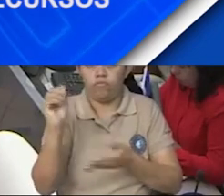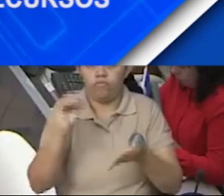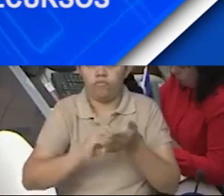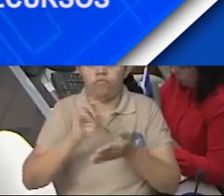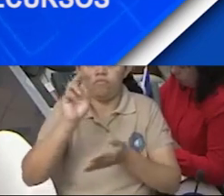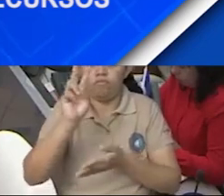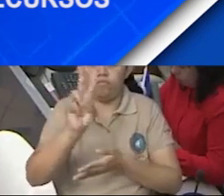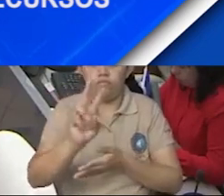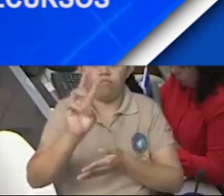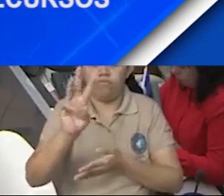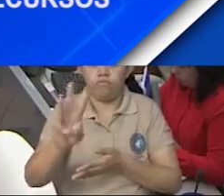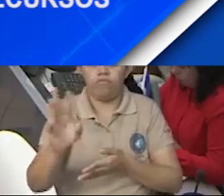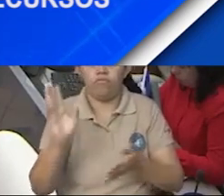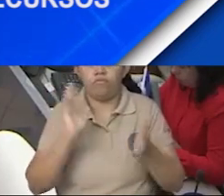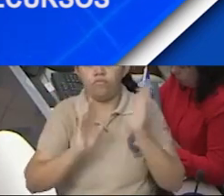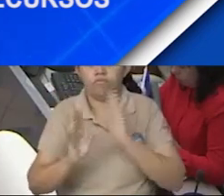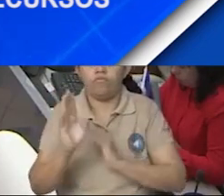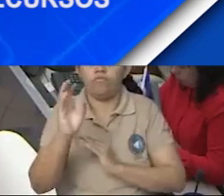un monto de